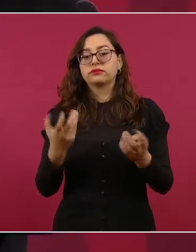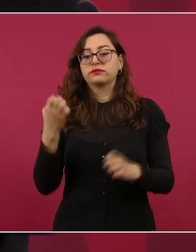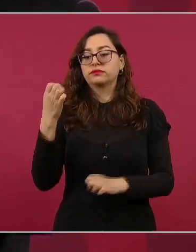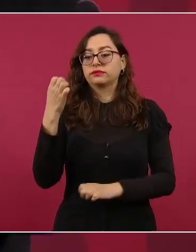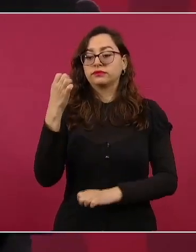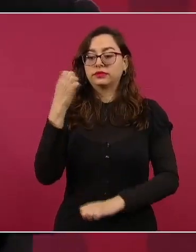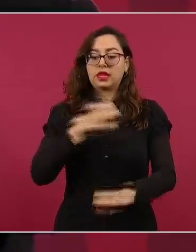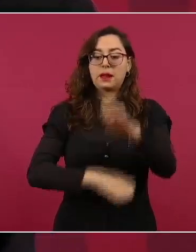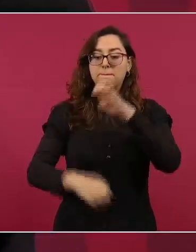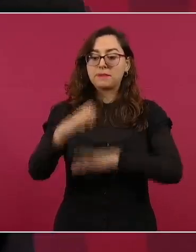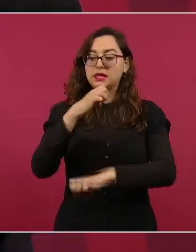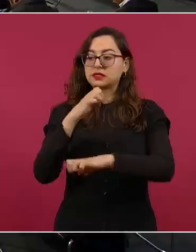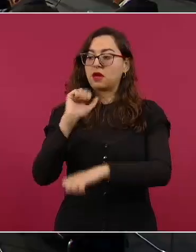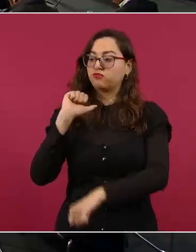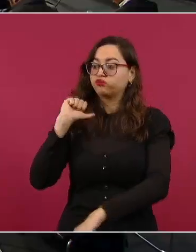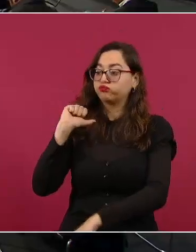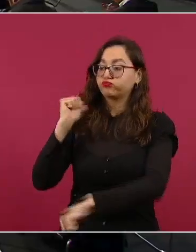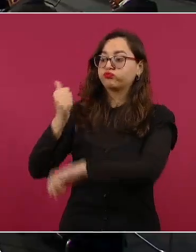extranjeras a invertir